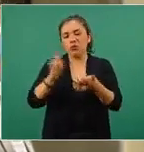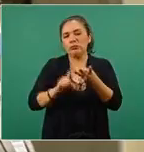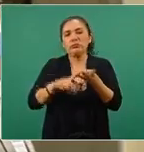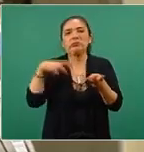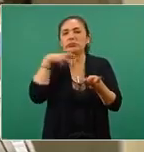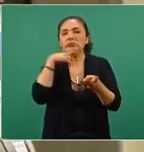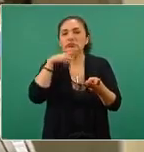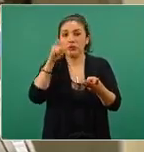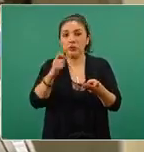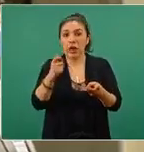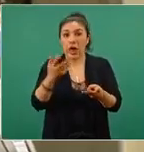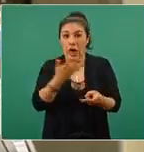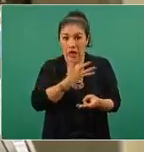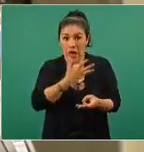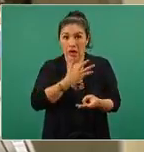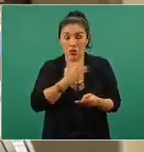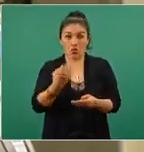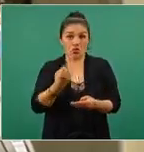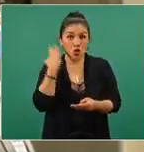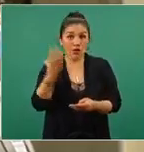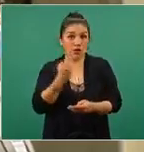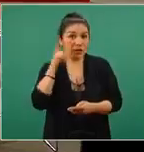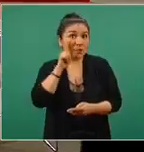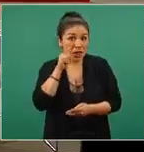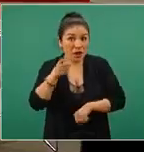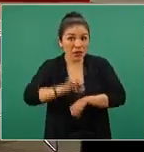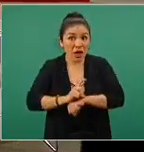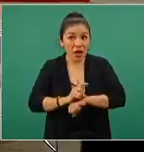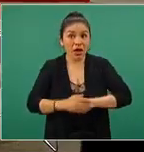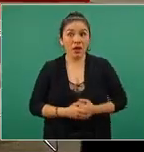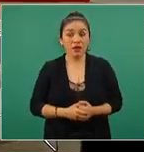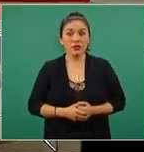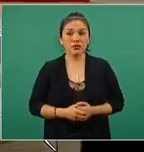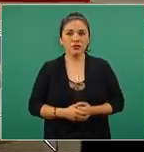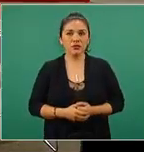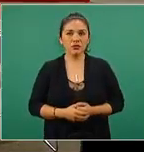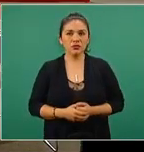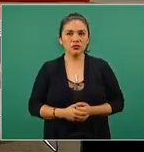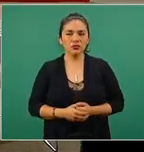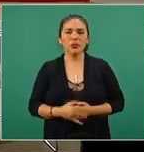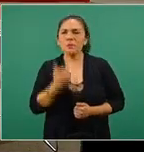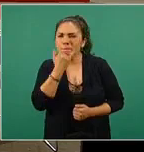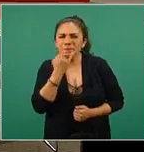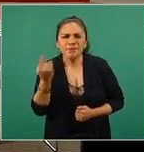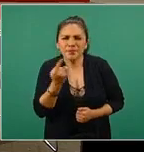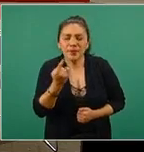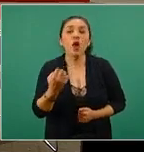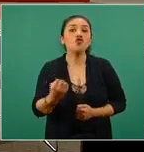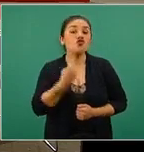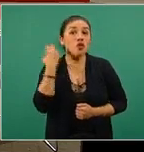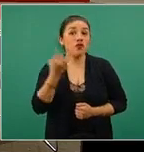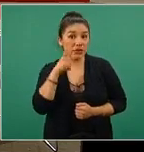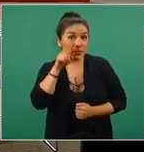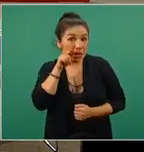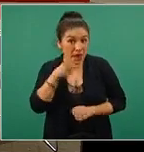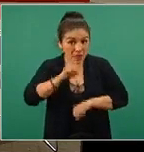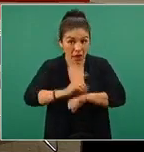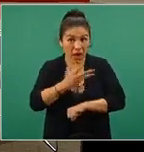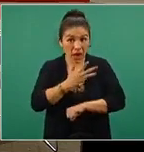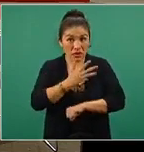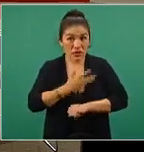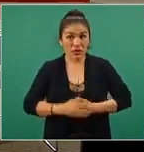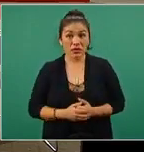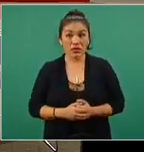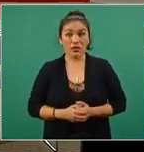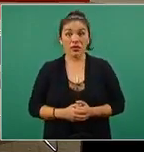rápida, ¿habrá conferencia mañana? Gracias. ¿Habrá qué, perdón? Conferencia de COVID. Okay.